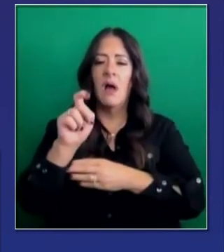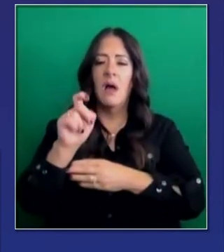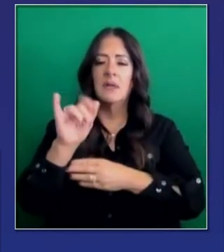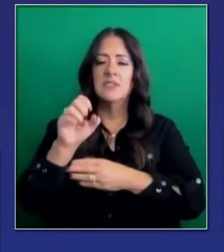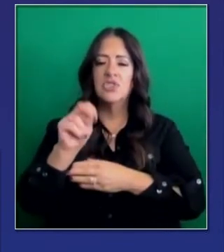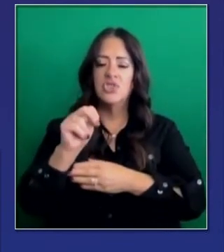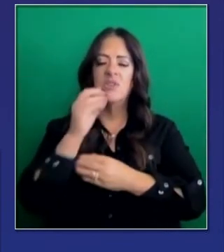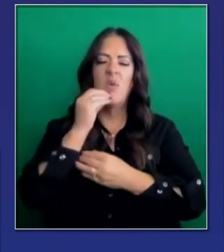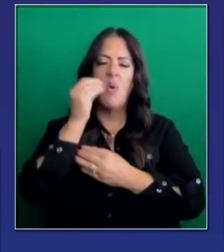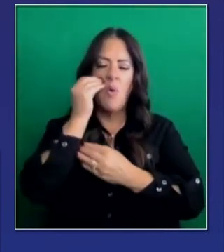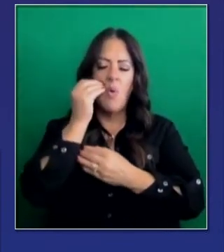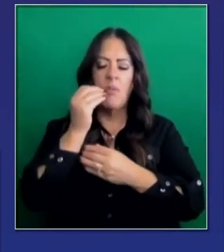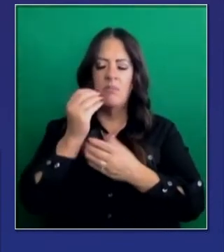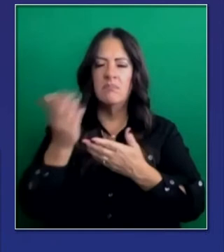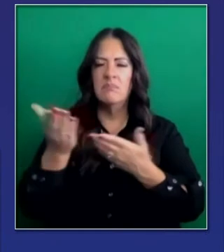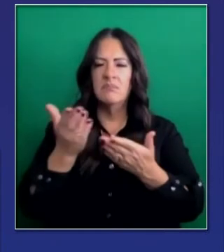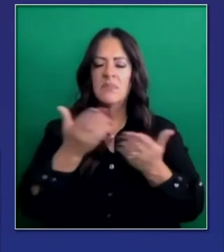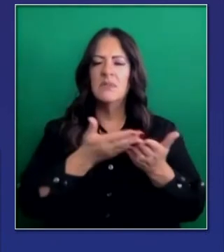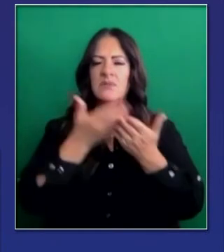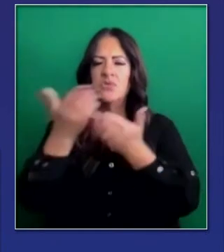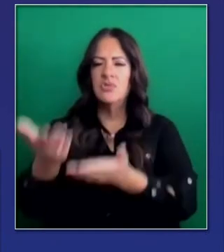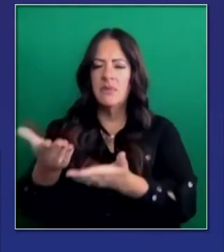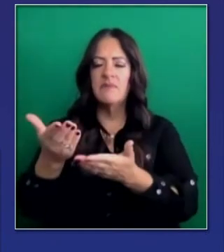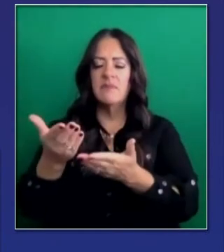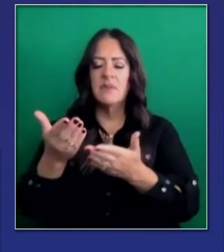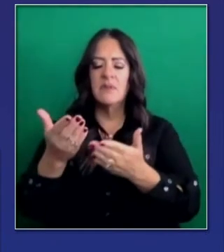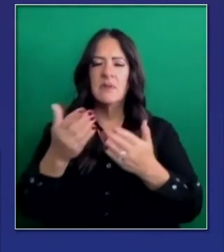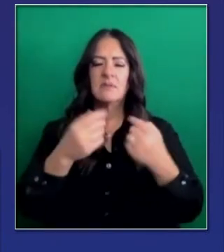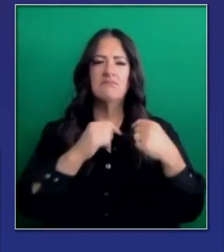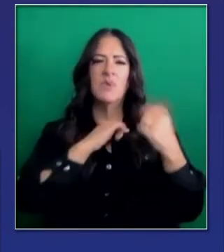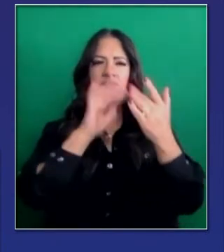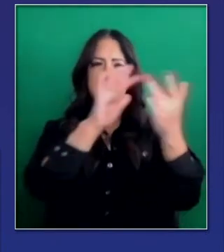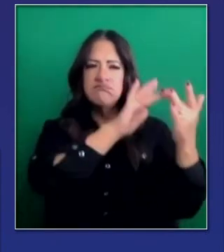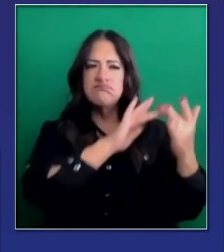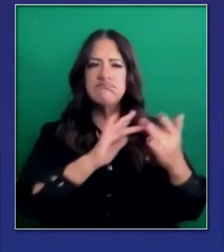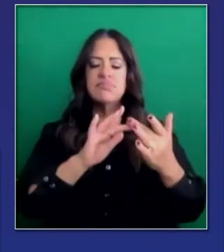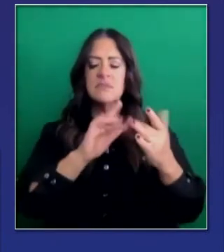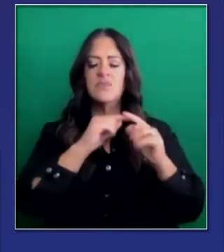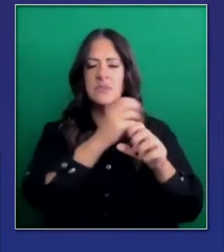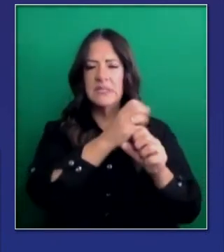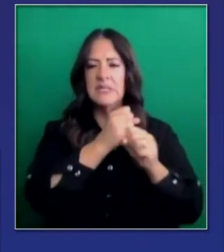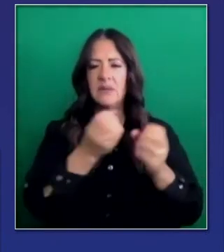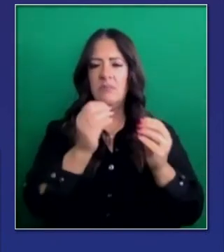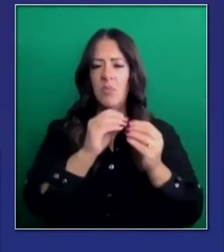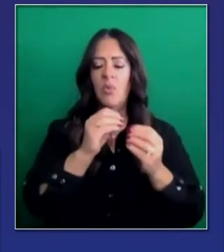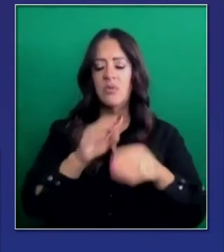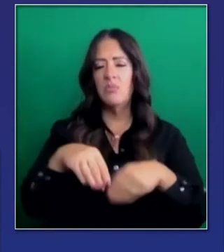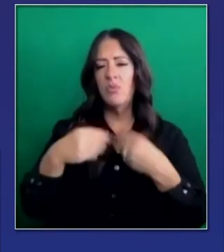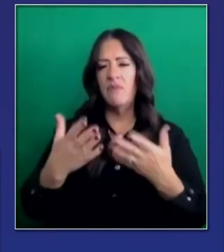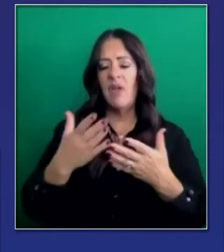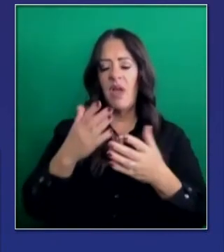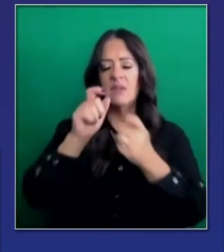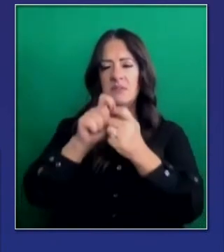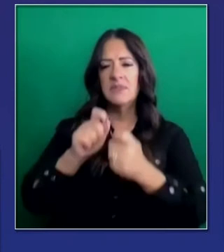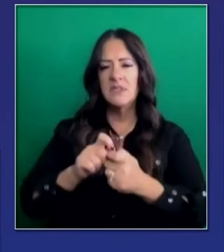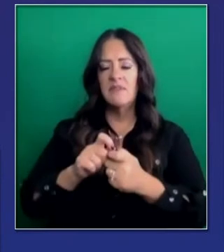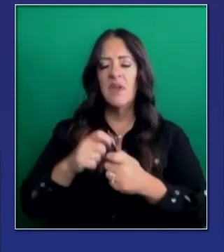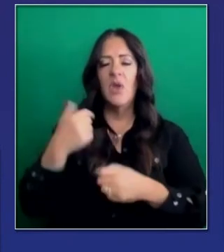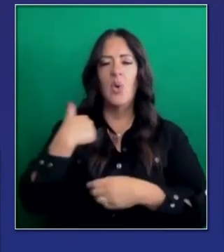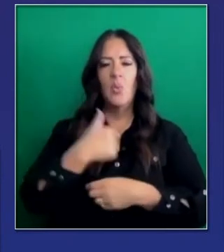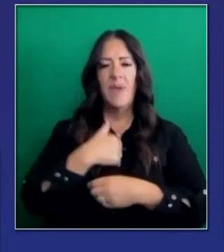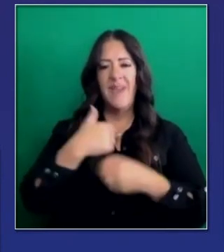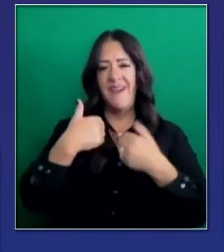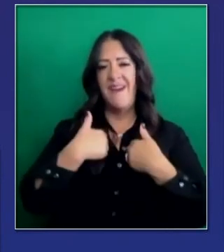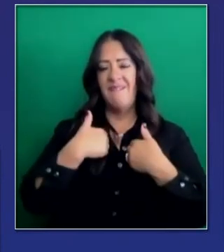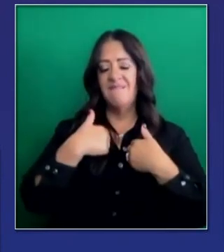estrategia de oxígeno que el doctor gary explicó en el pasado también tenemos estos equipos de respuesta específicos en el área de